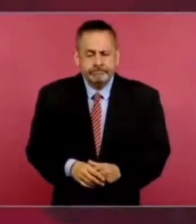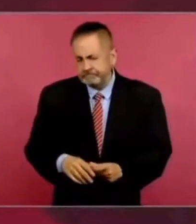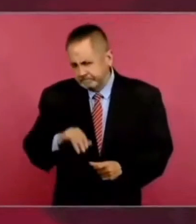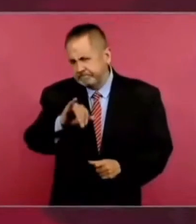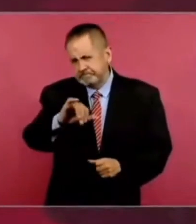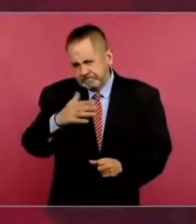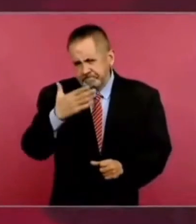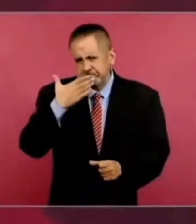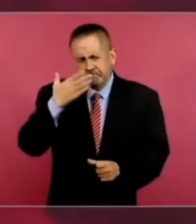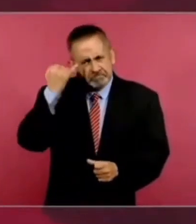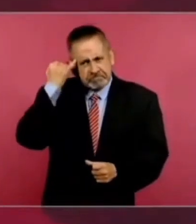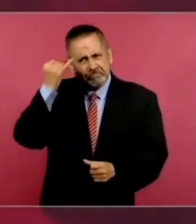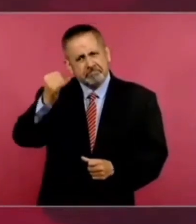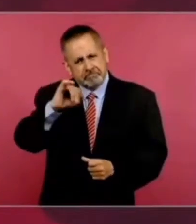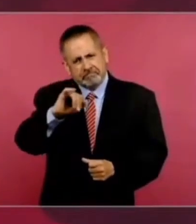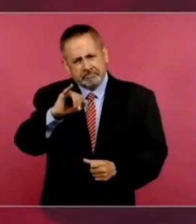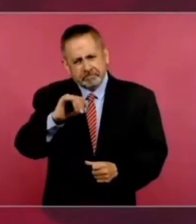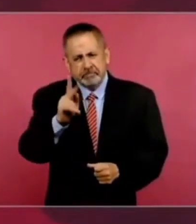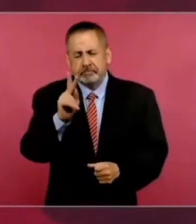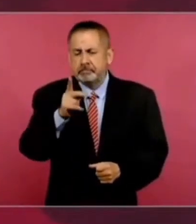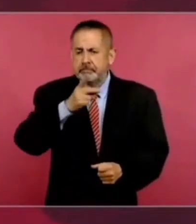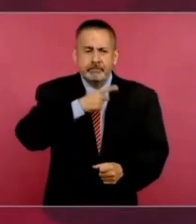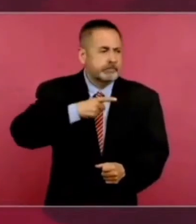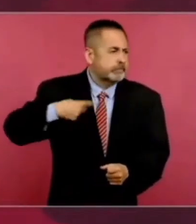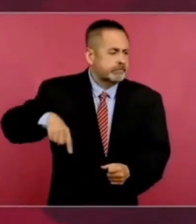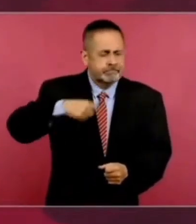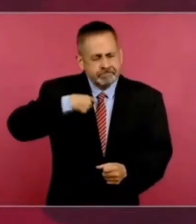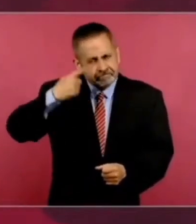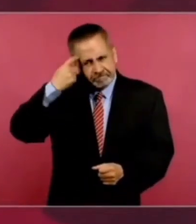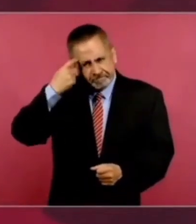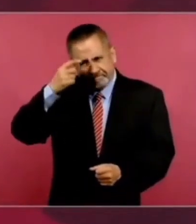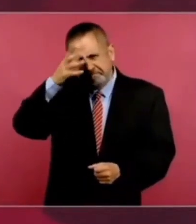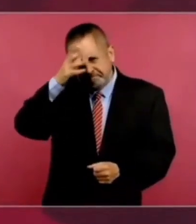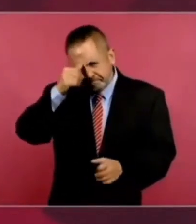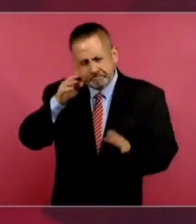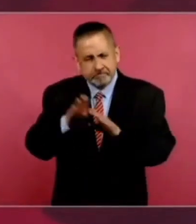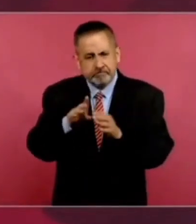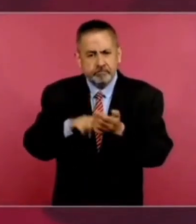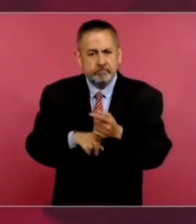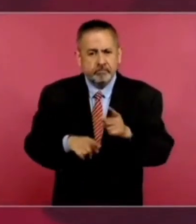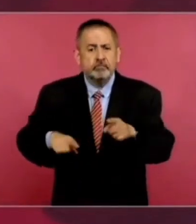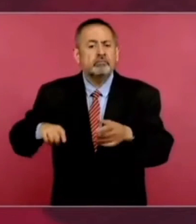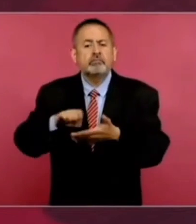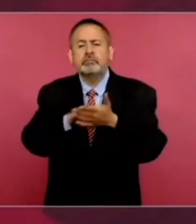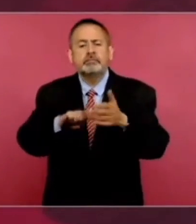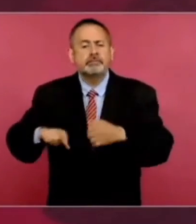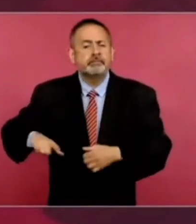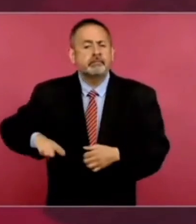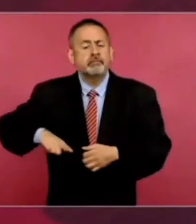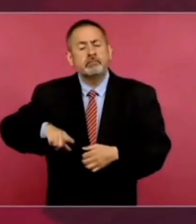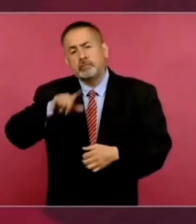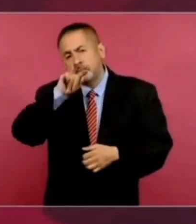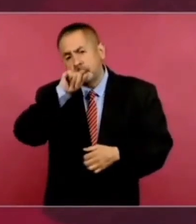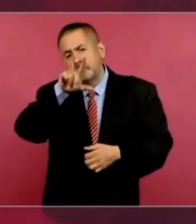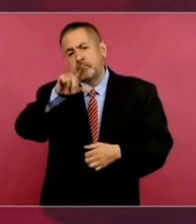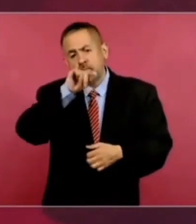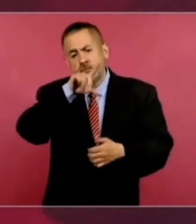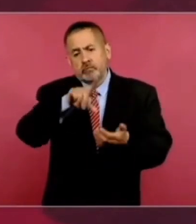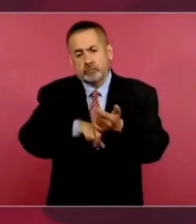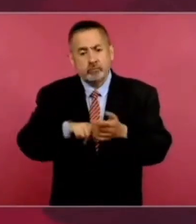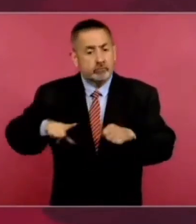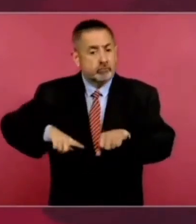más un acuerdo. El gobierno de Jalisco,